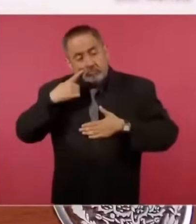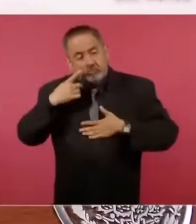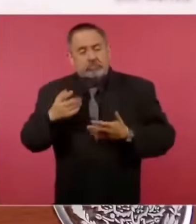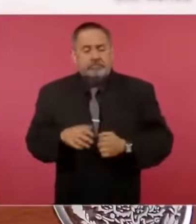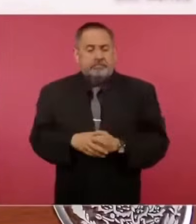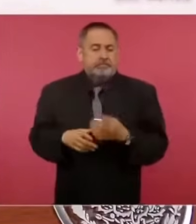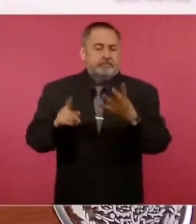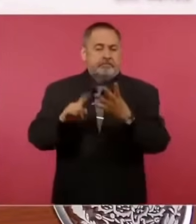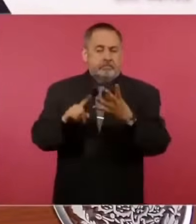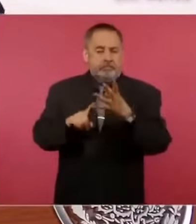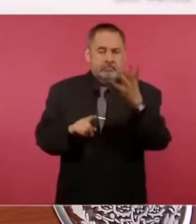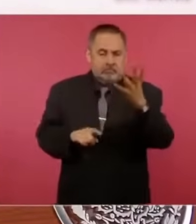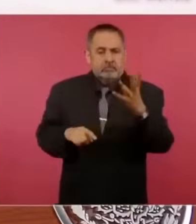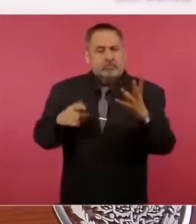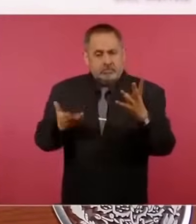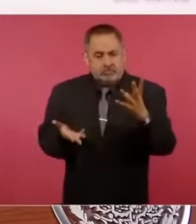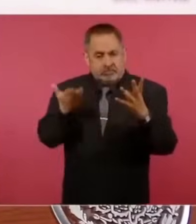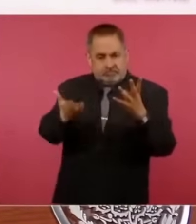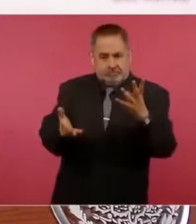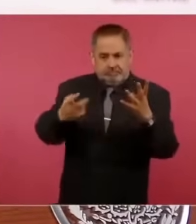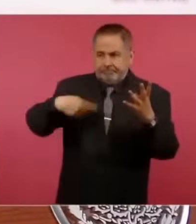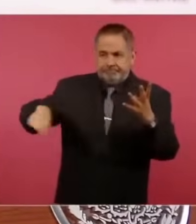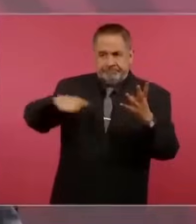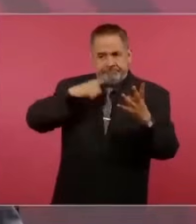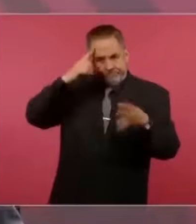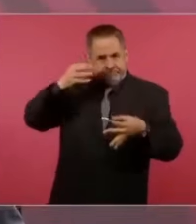Y cuarto, que es lo que estamos planteando en la Corte,